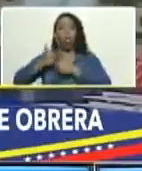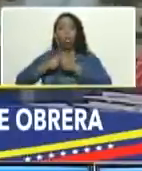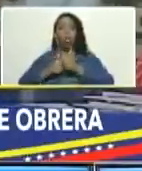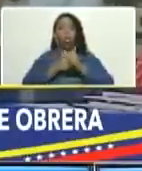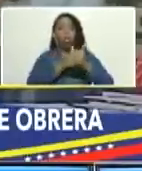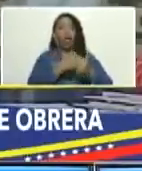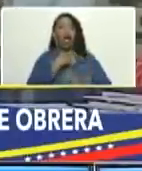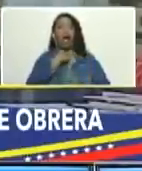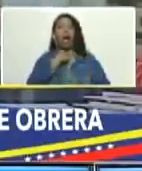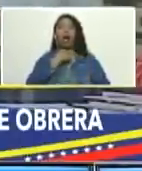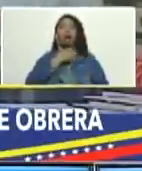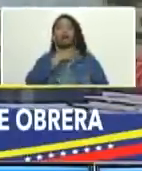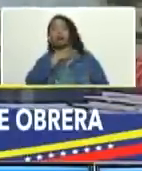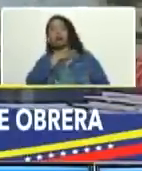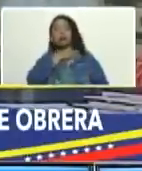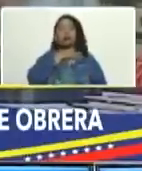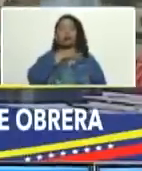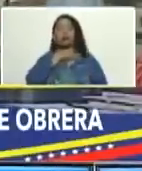asfixia.